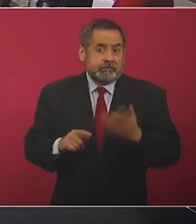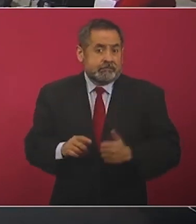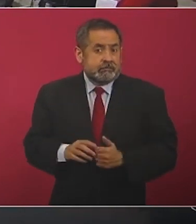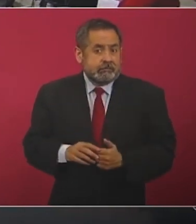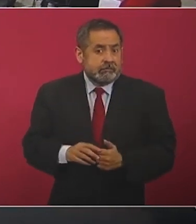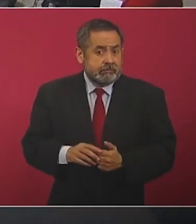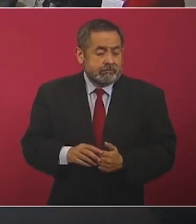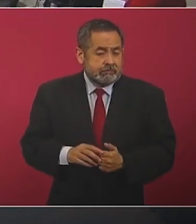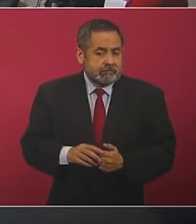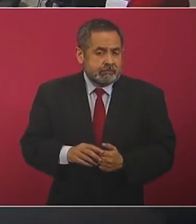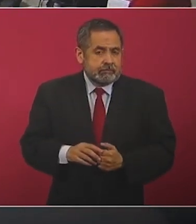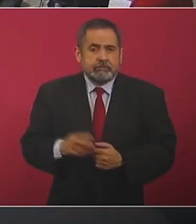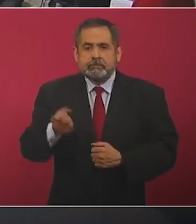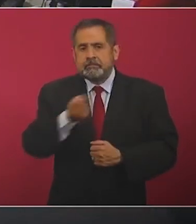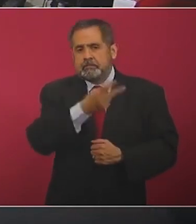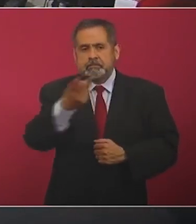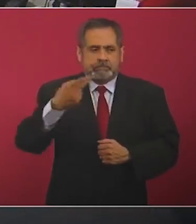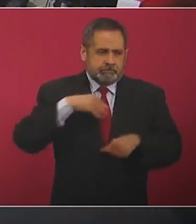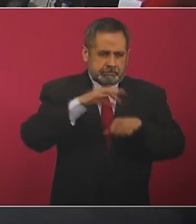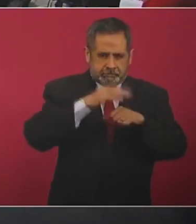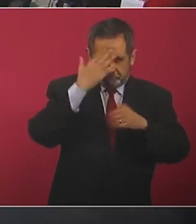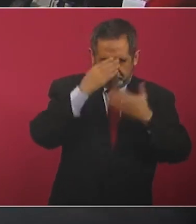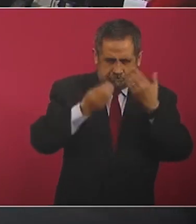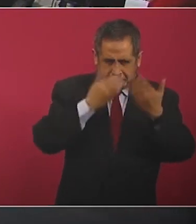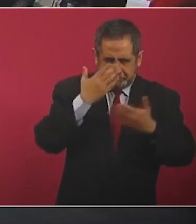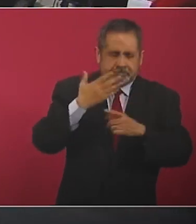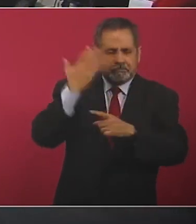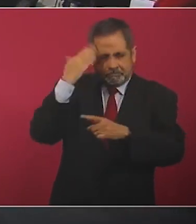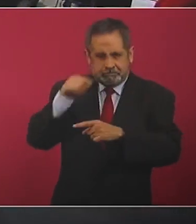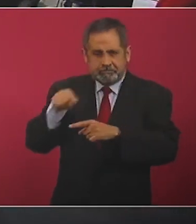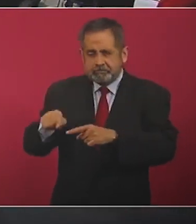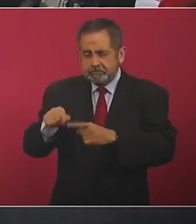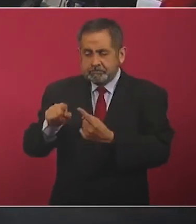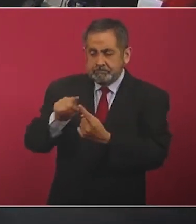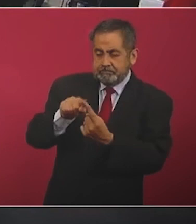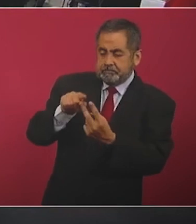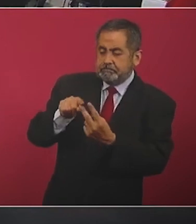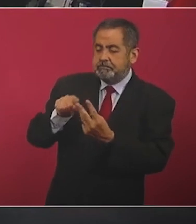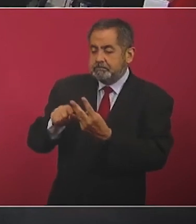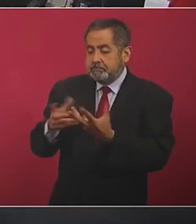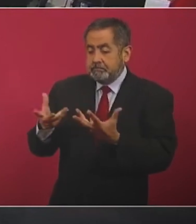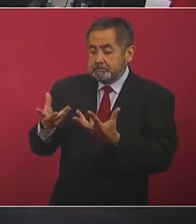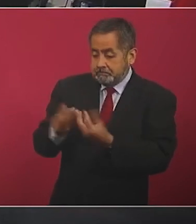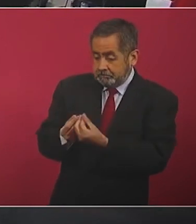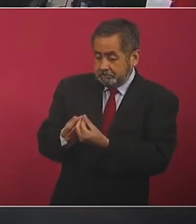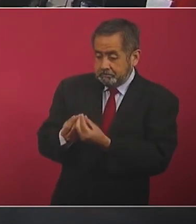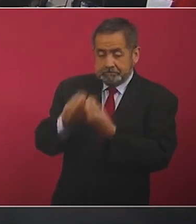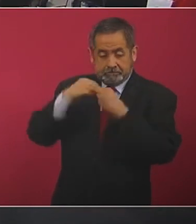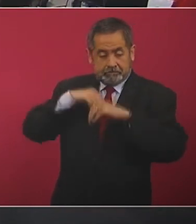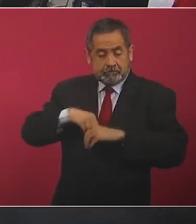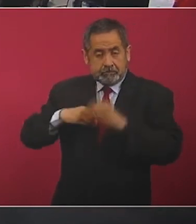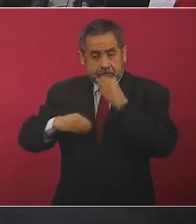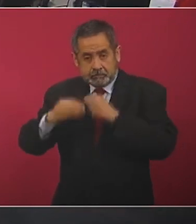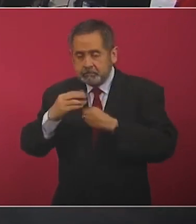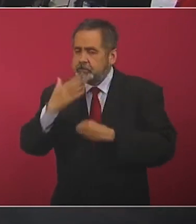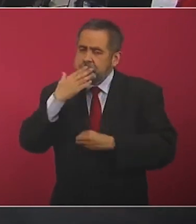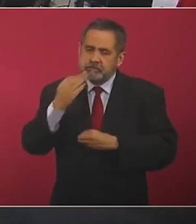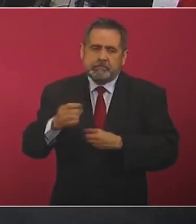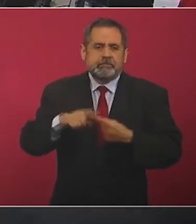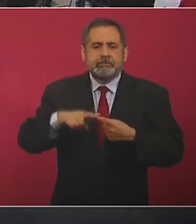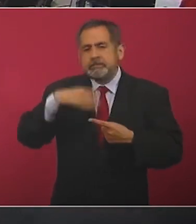Y los nutriólogos saben de esto. Es la combinación, porque es el maíz,